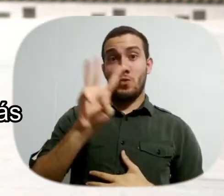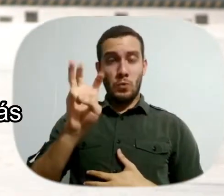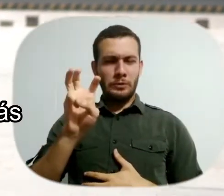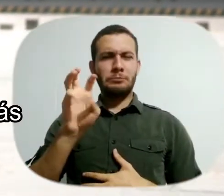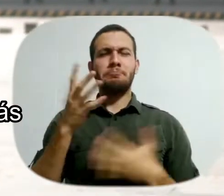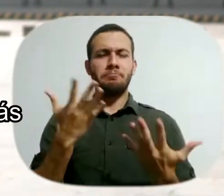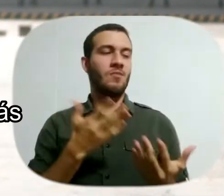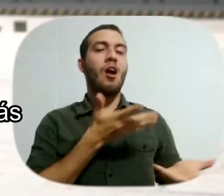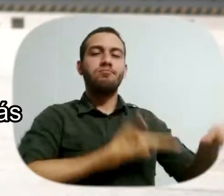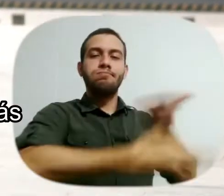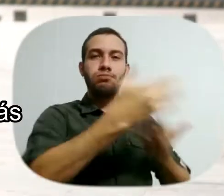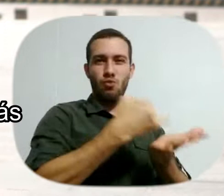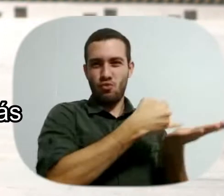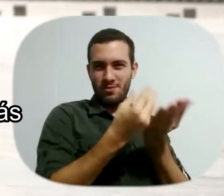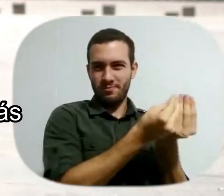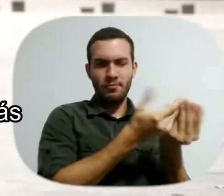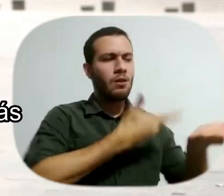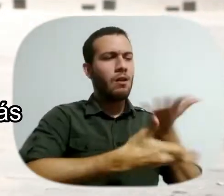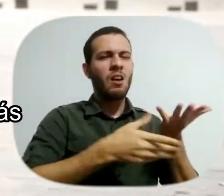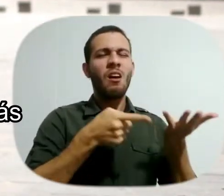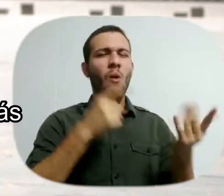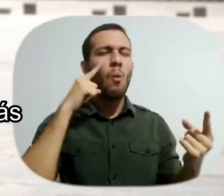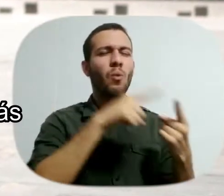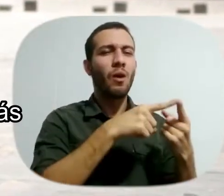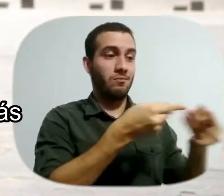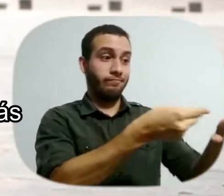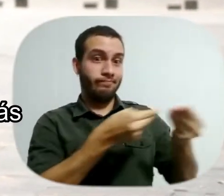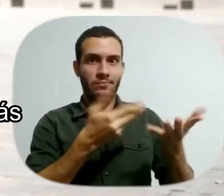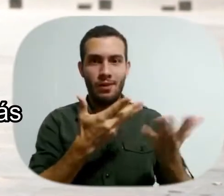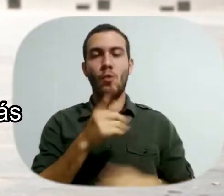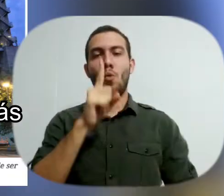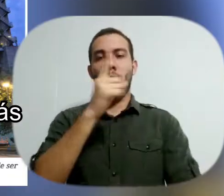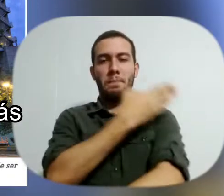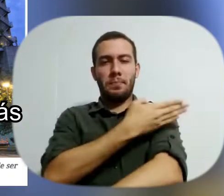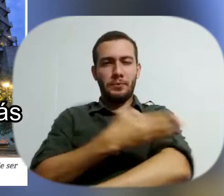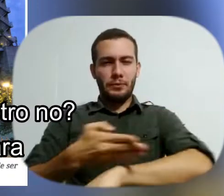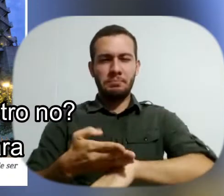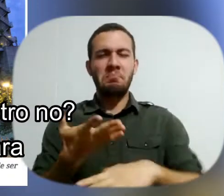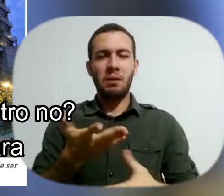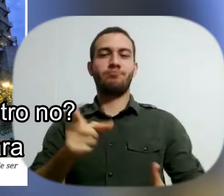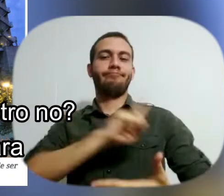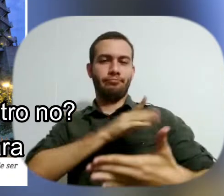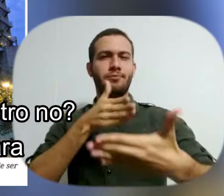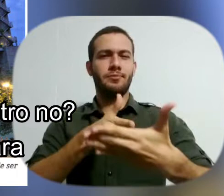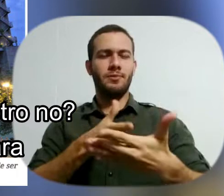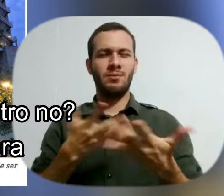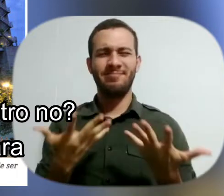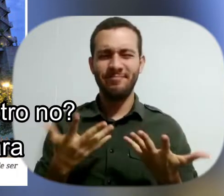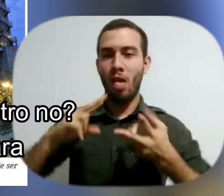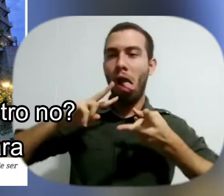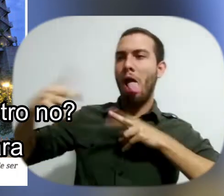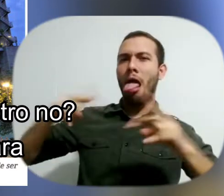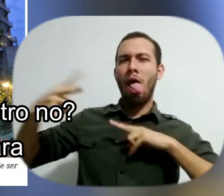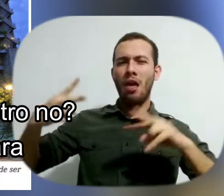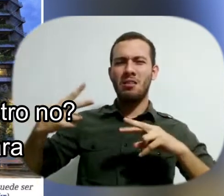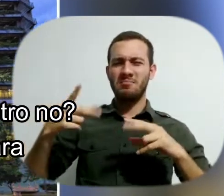junta directiva pidiendo 1 billón de pesos más de adiciones para sacar adelante el proyecto de Hidroituango. ¿Por qué para esto sí contaban con la junta,